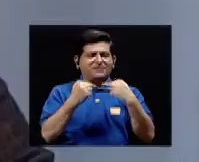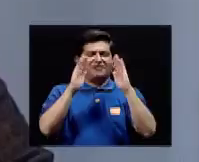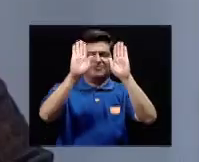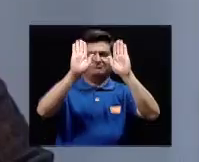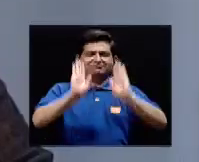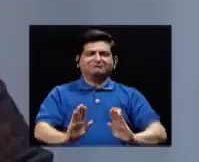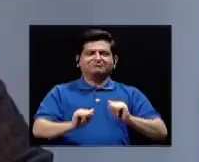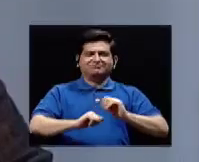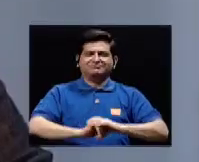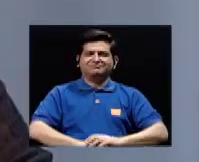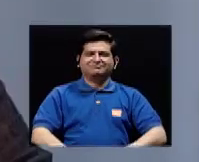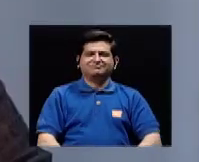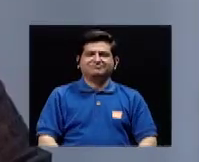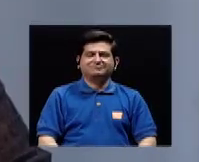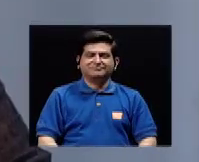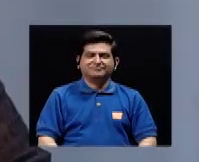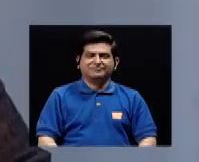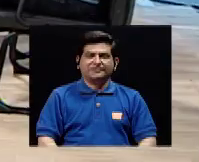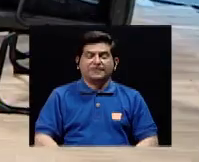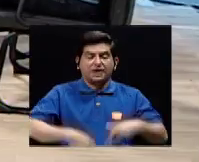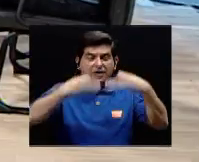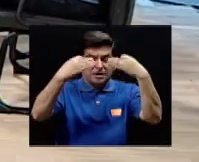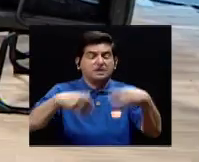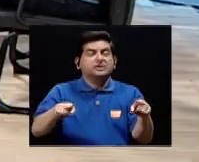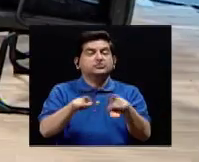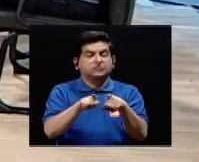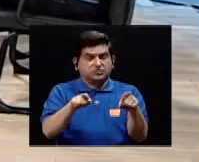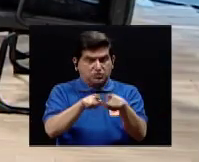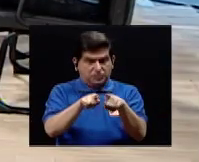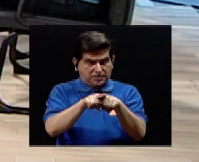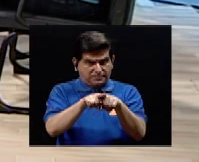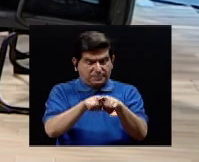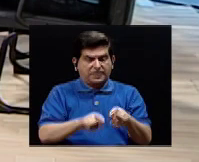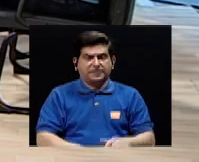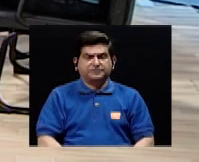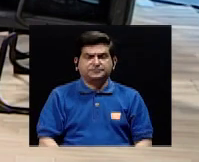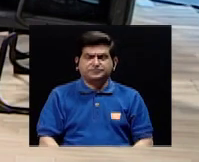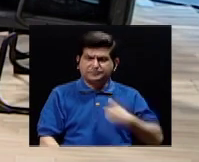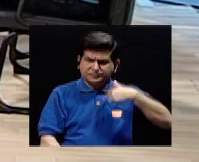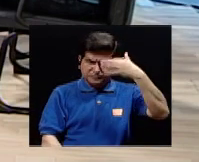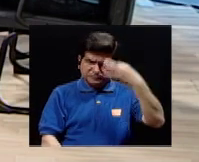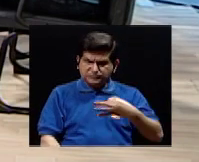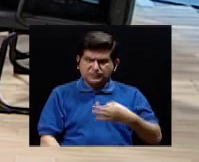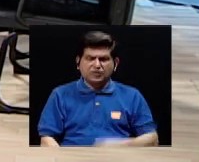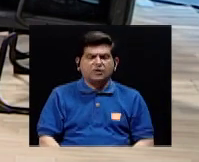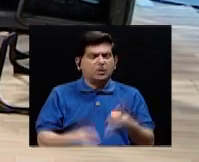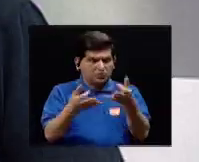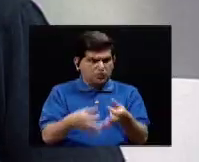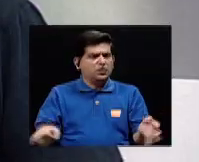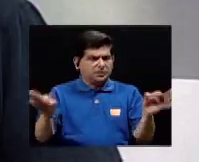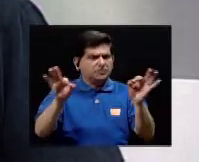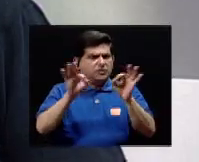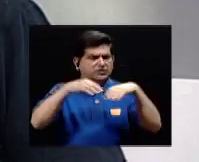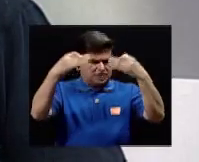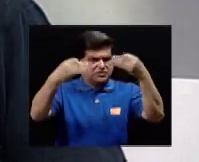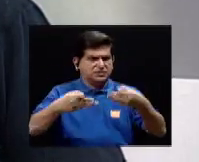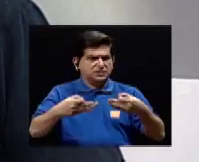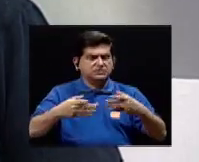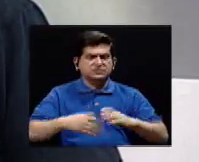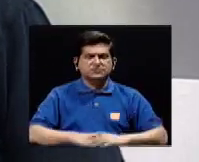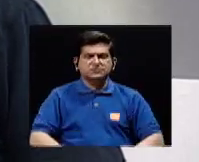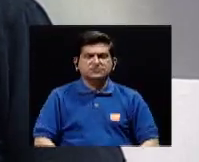maravilloso. Bueno, se tomó la decisión, además de, a mí me parece que es una decisión importante